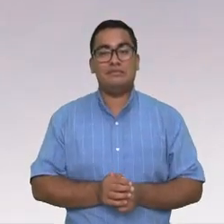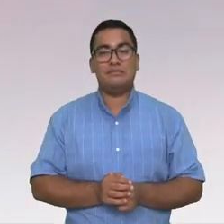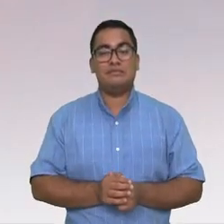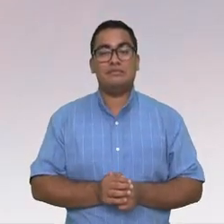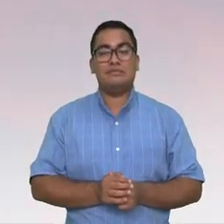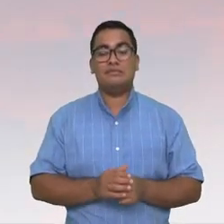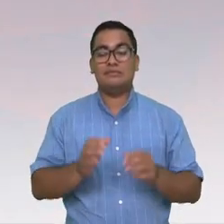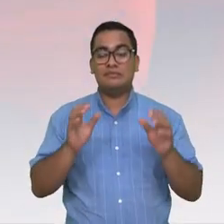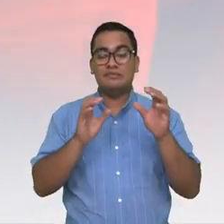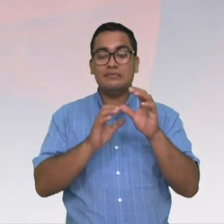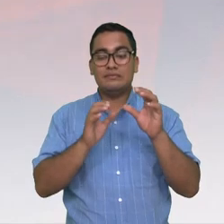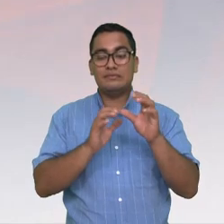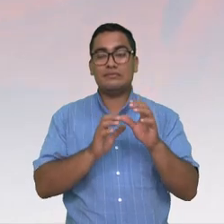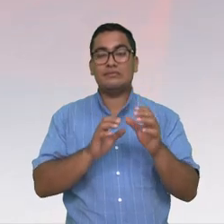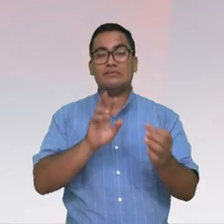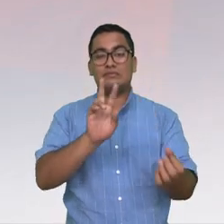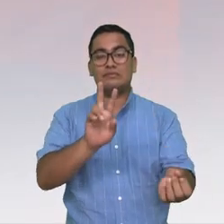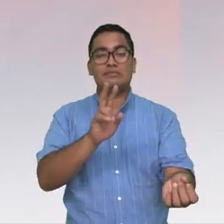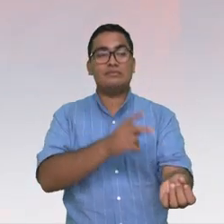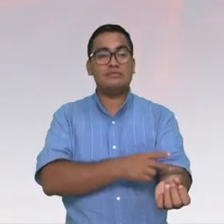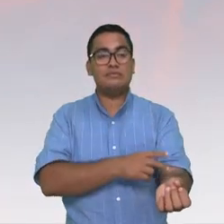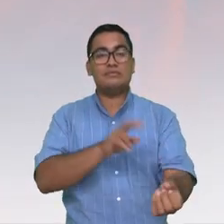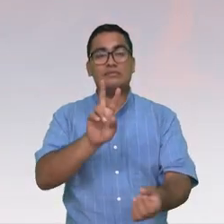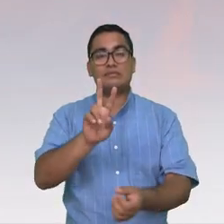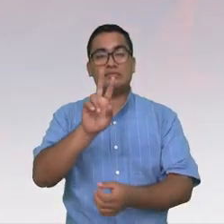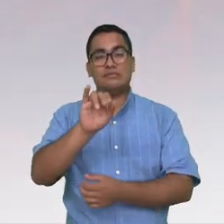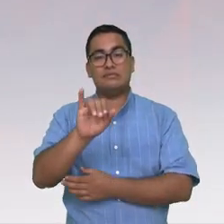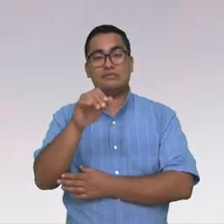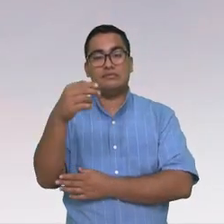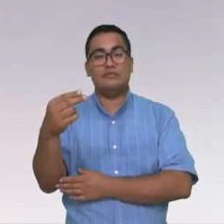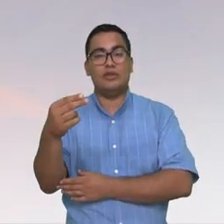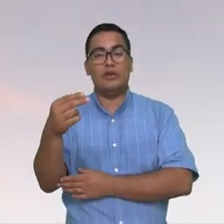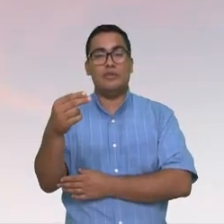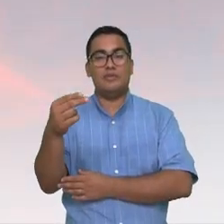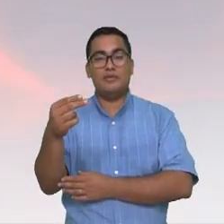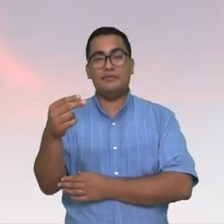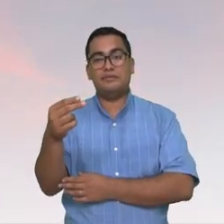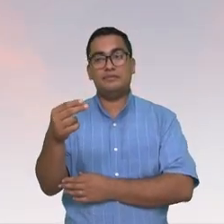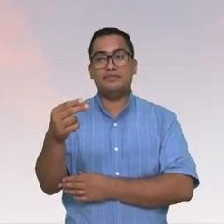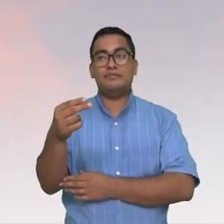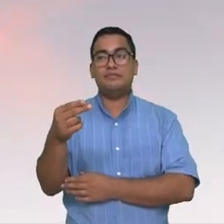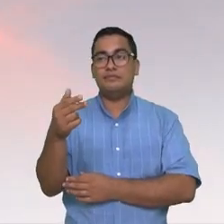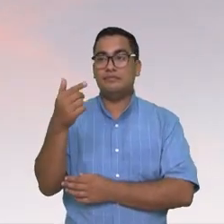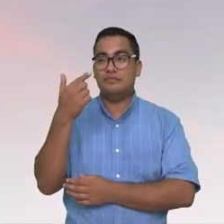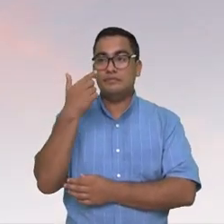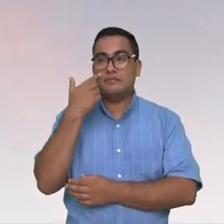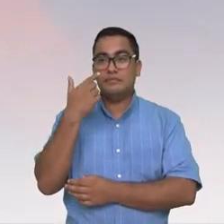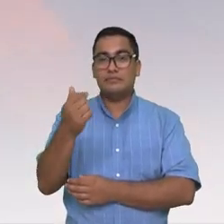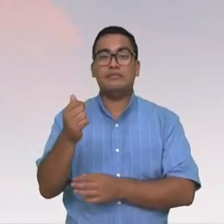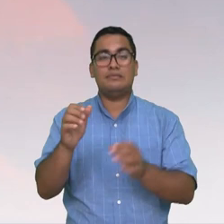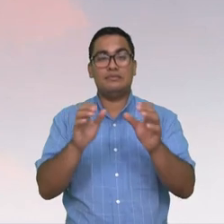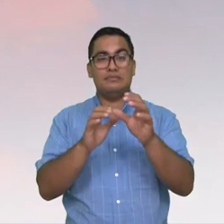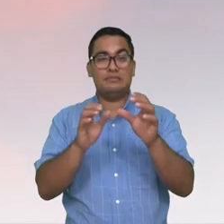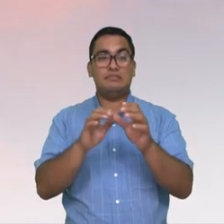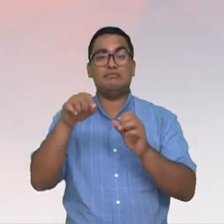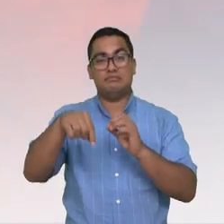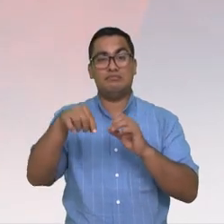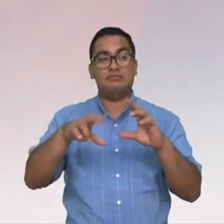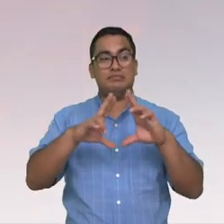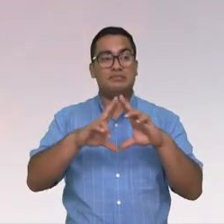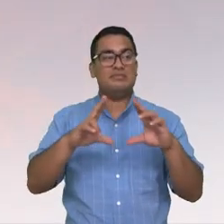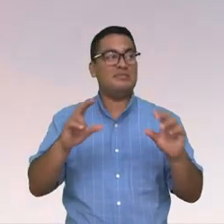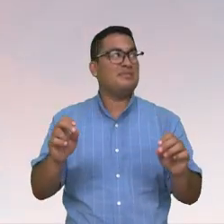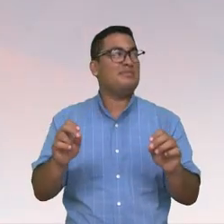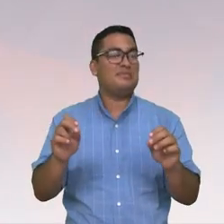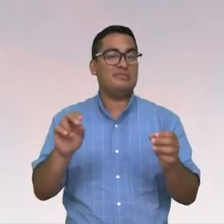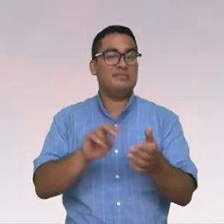SIDA, VIH, es lo mismo, se conoce comúnmente como SIDA también aquí en nuestro país, o sea,